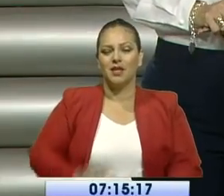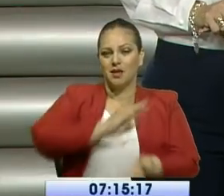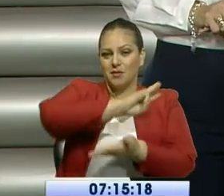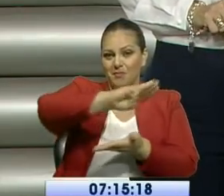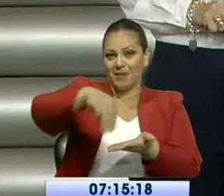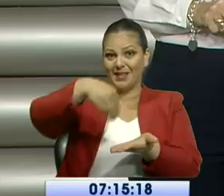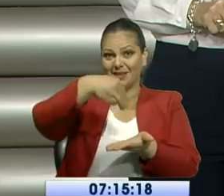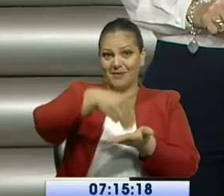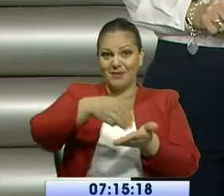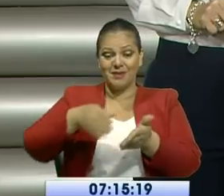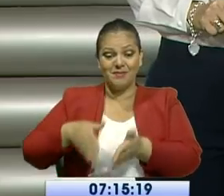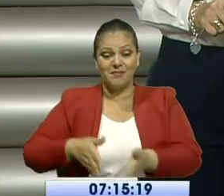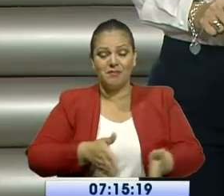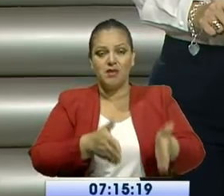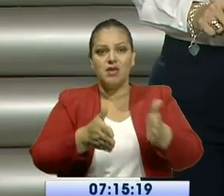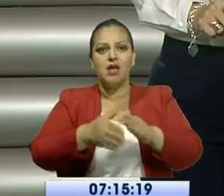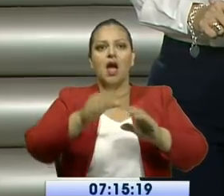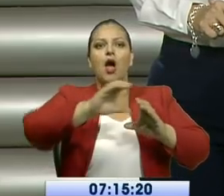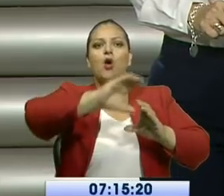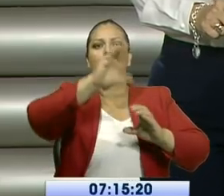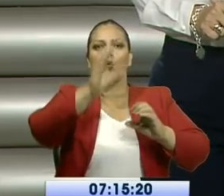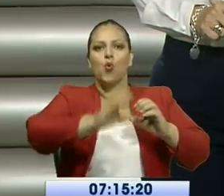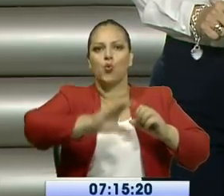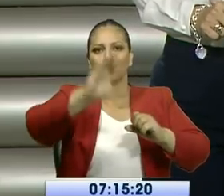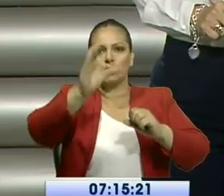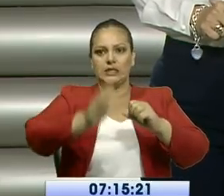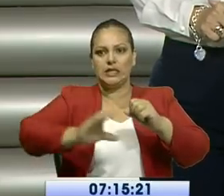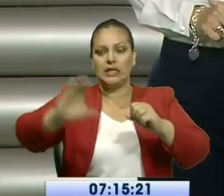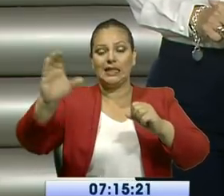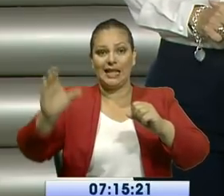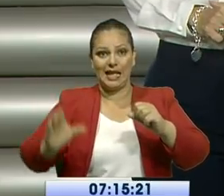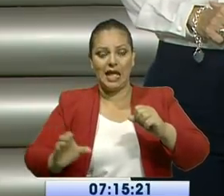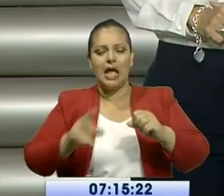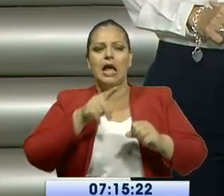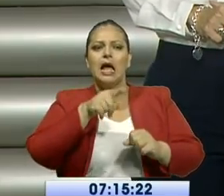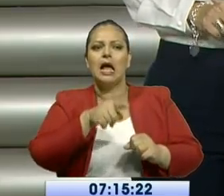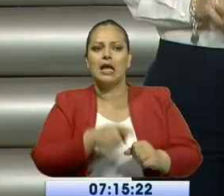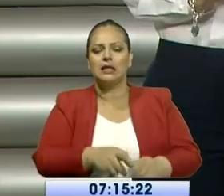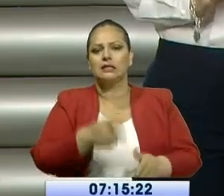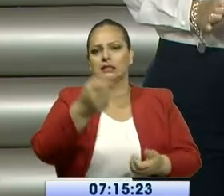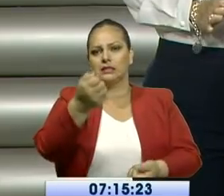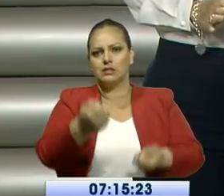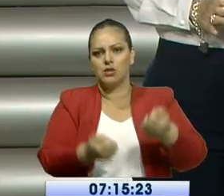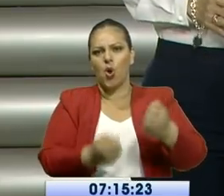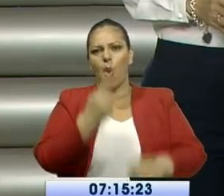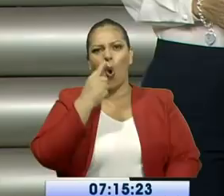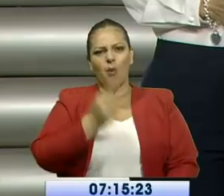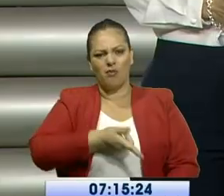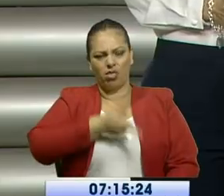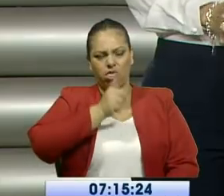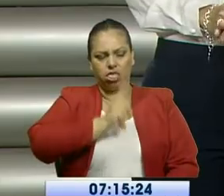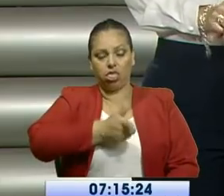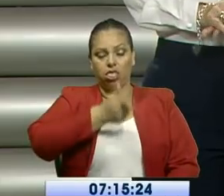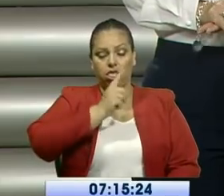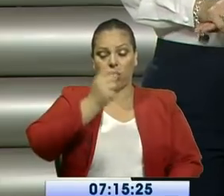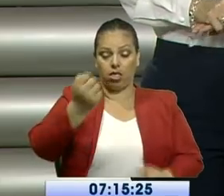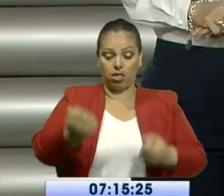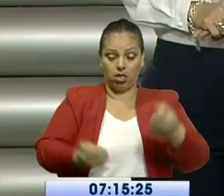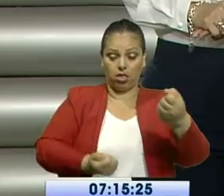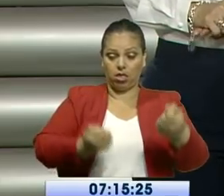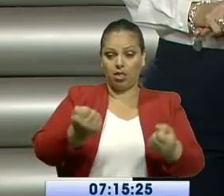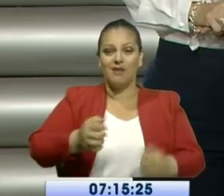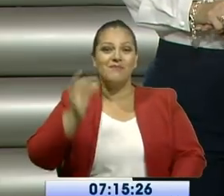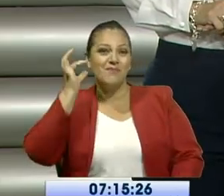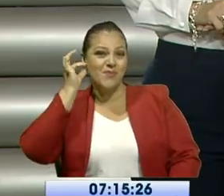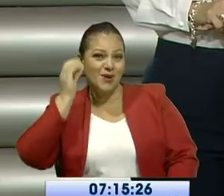supuestos cómplices de la agresión a una agente de la Comisión de Tránsito ocurrida durante un operativo de control en la